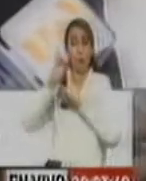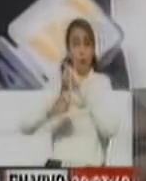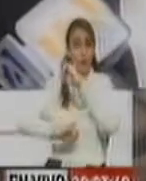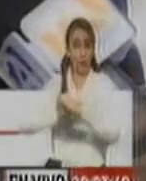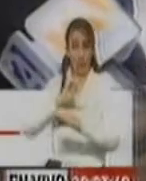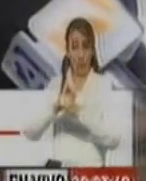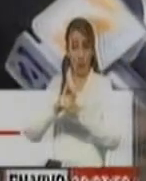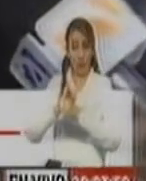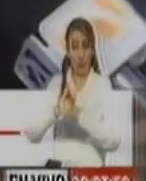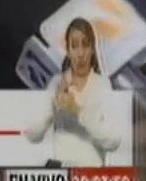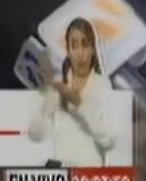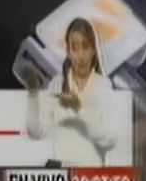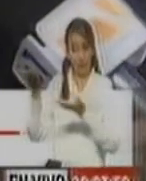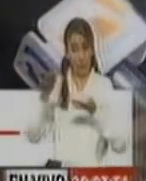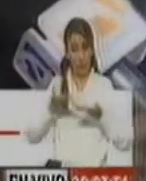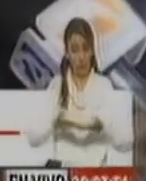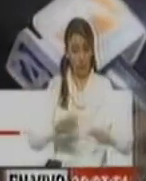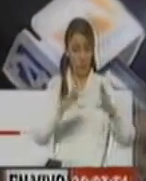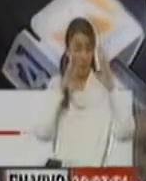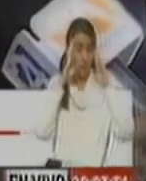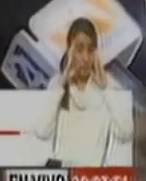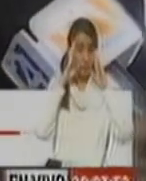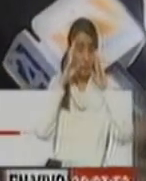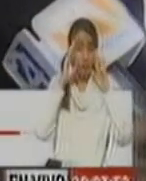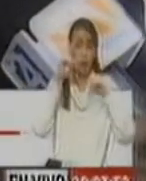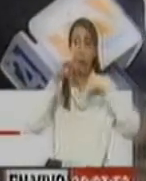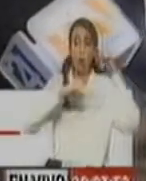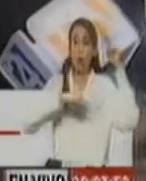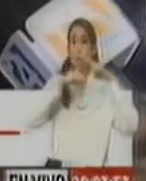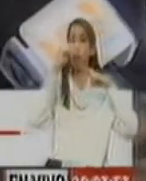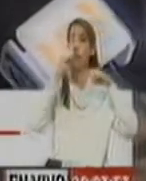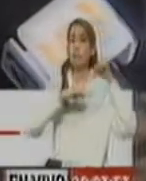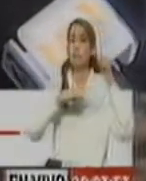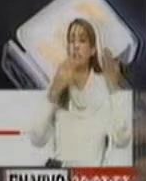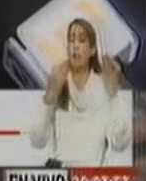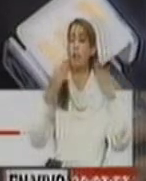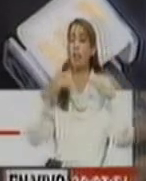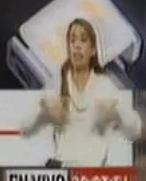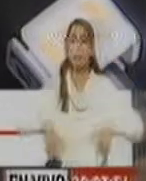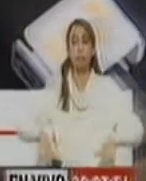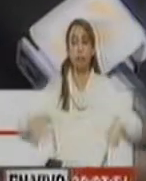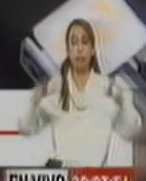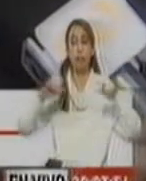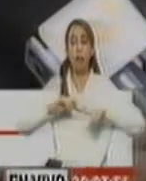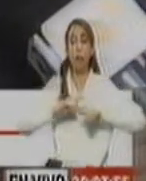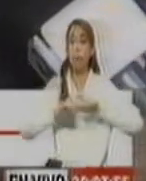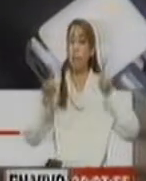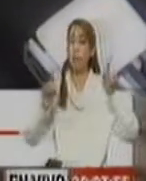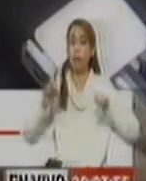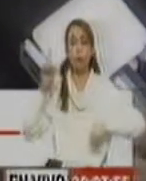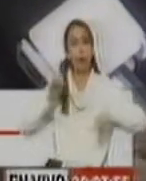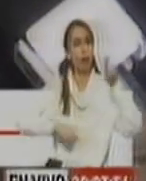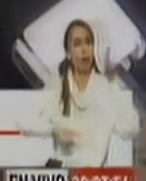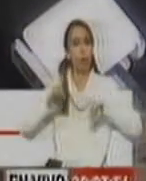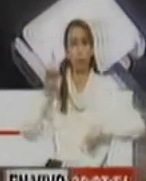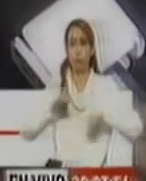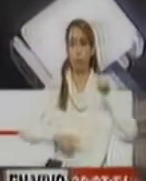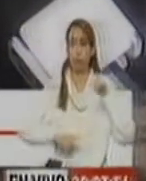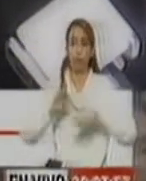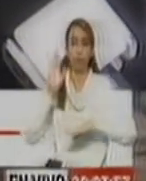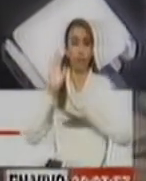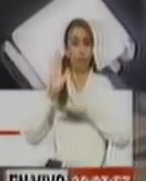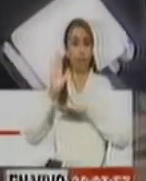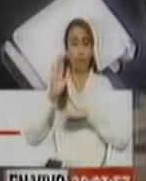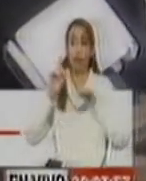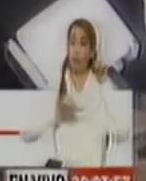y de multilaterales que serán destinadas para obras que va a realizar el Ejecutivo. Pero existen compromisos que por ley tienen